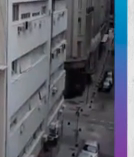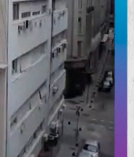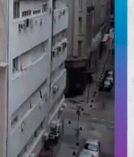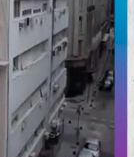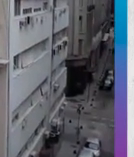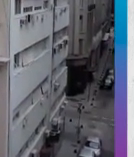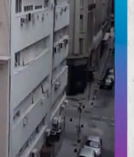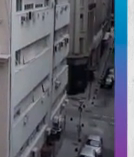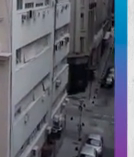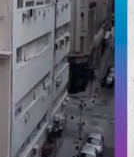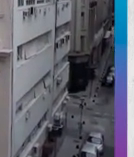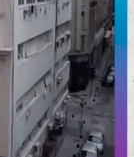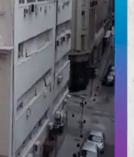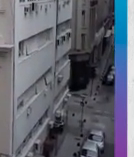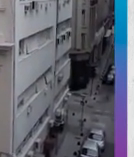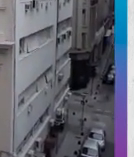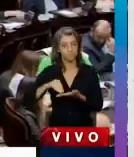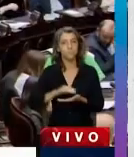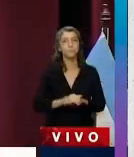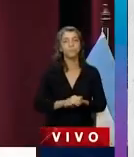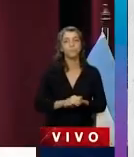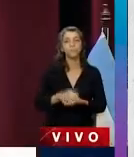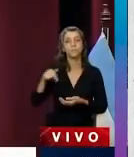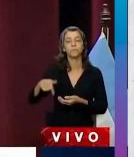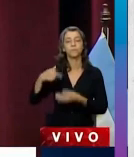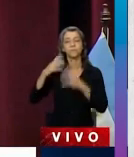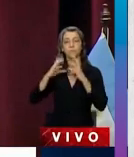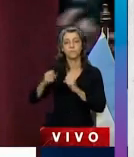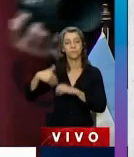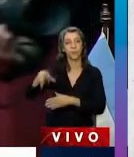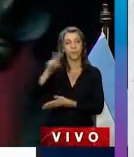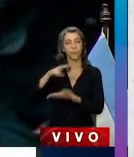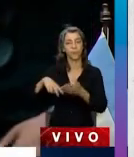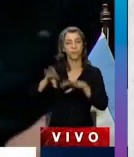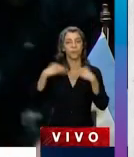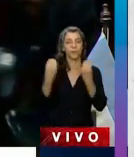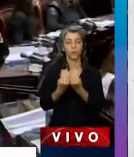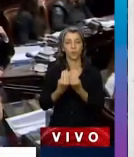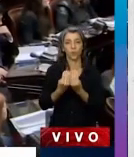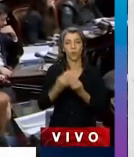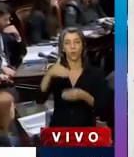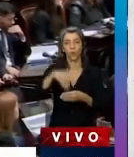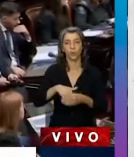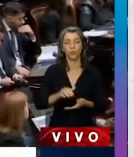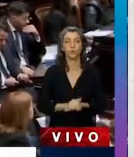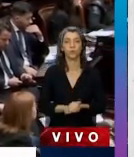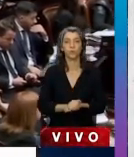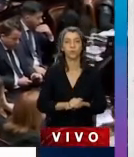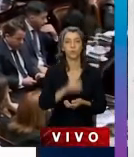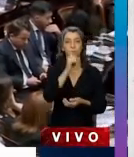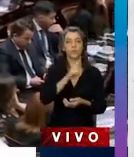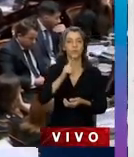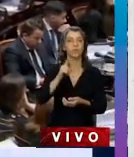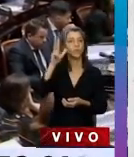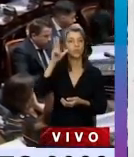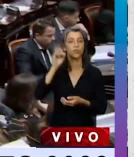por el mercado paralelo, y bueno, se restableció y se recuperaron 8 mil millones de dólares para las reservas del Banco Central